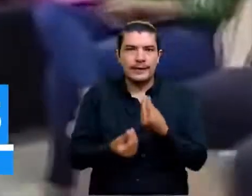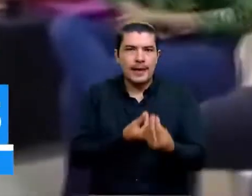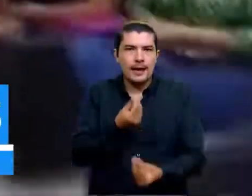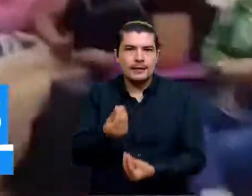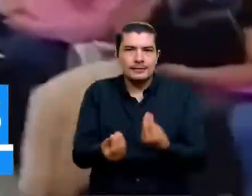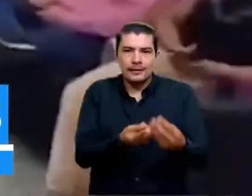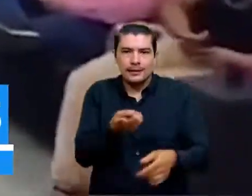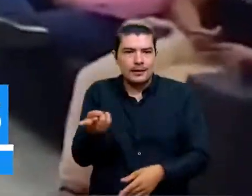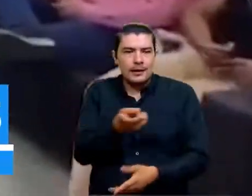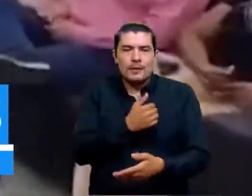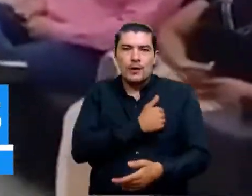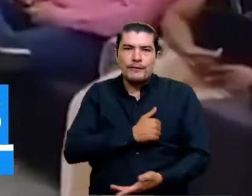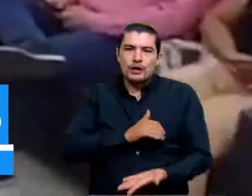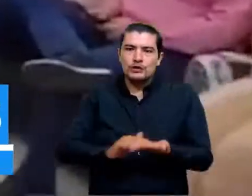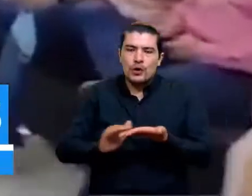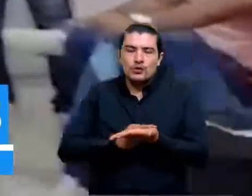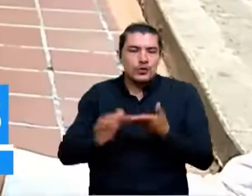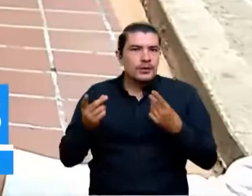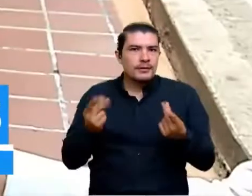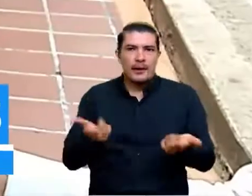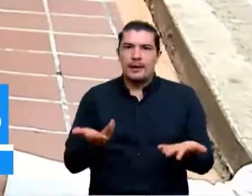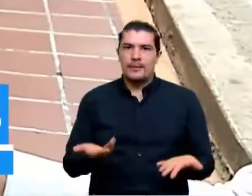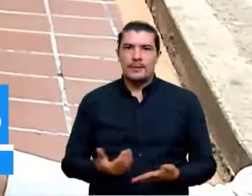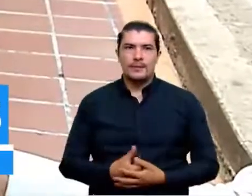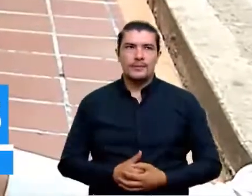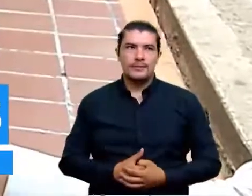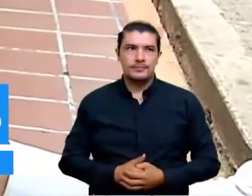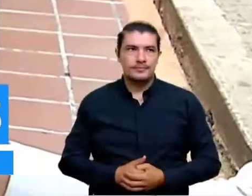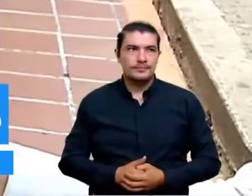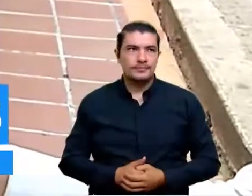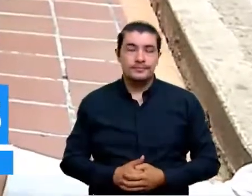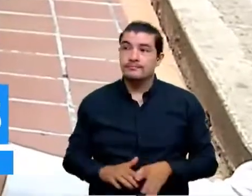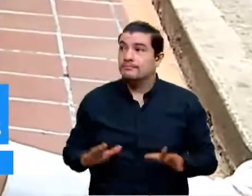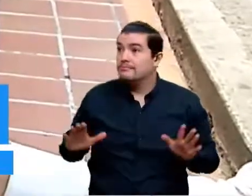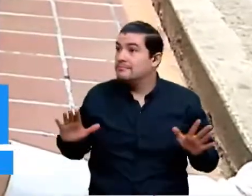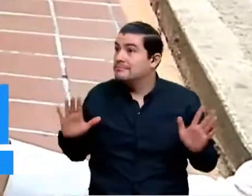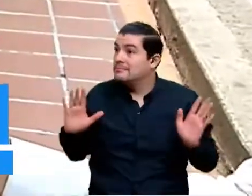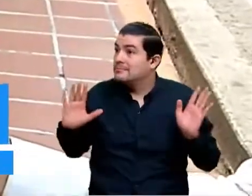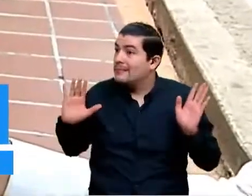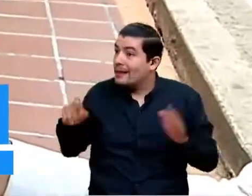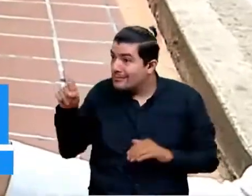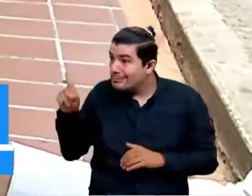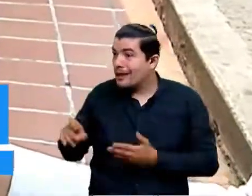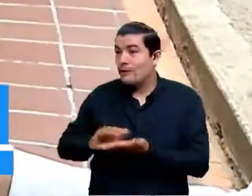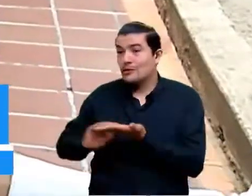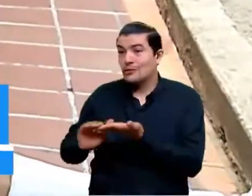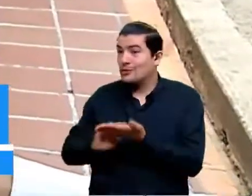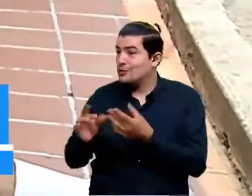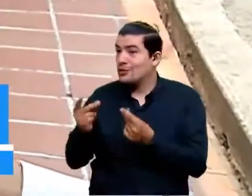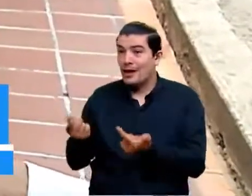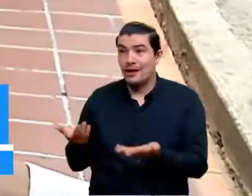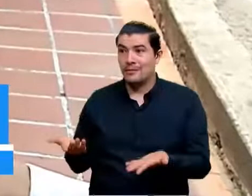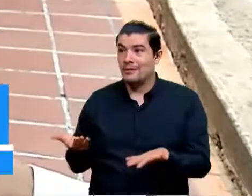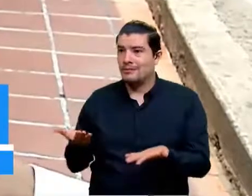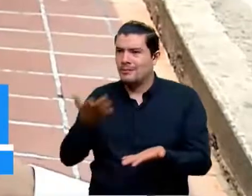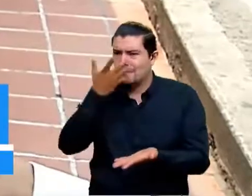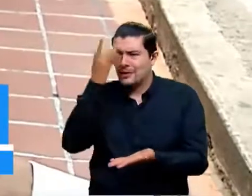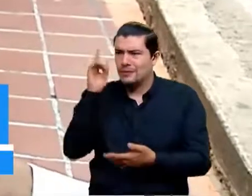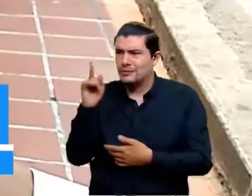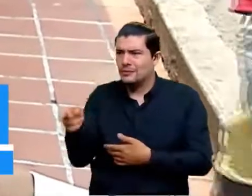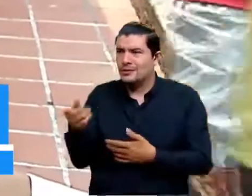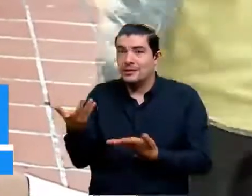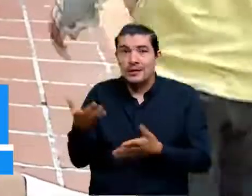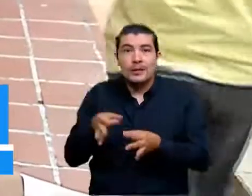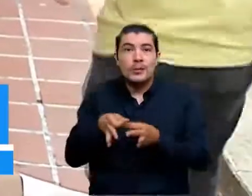lo más pronto posible pues que deberían de solucionar eso lo más pronto posible porque el